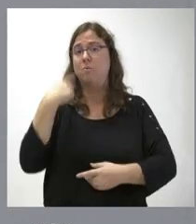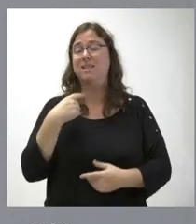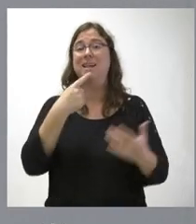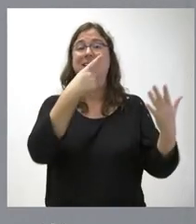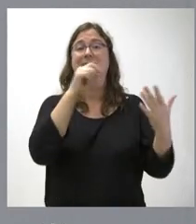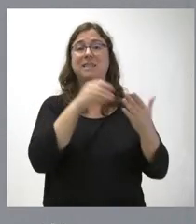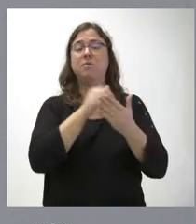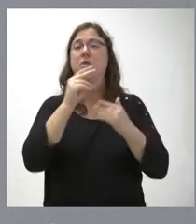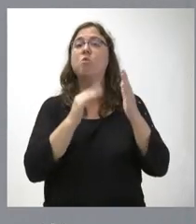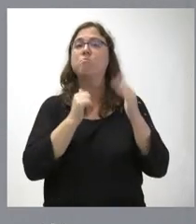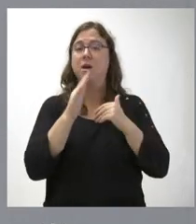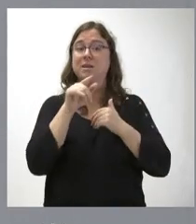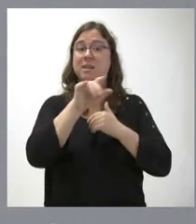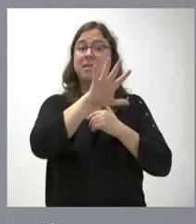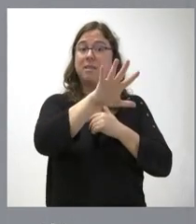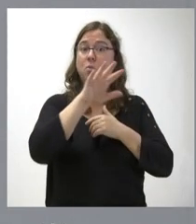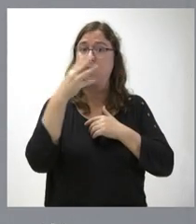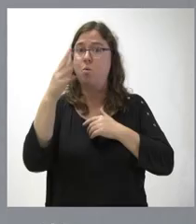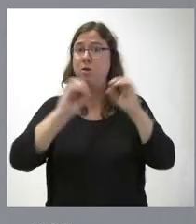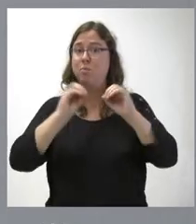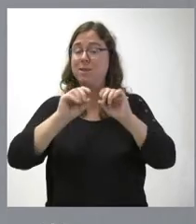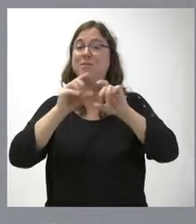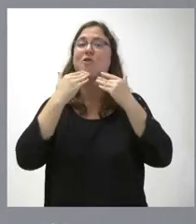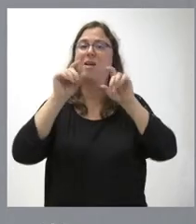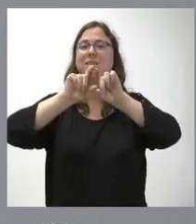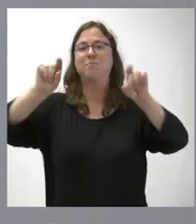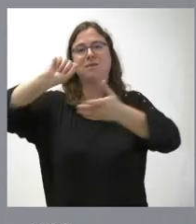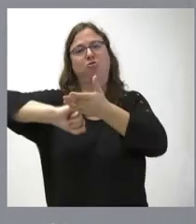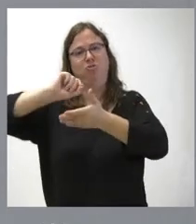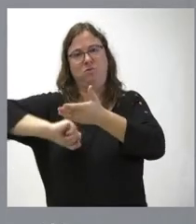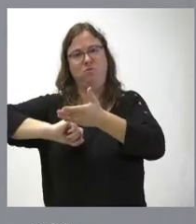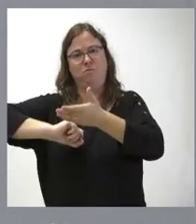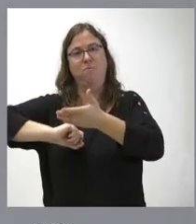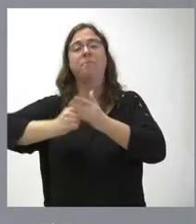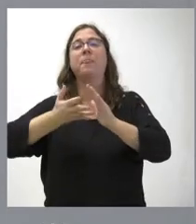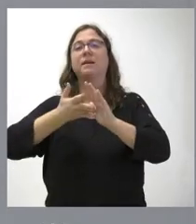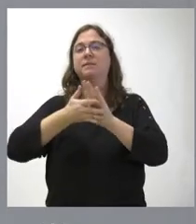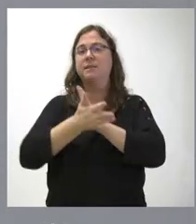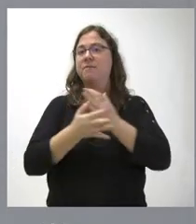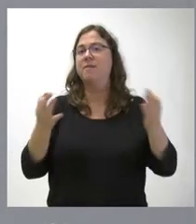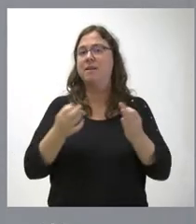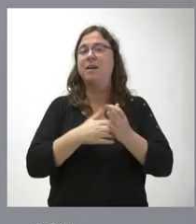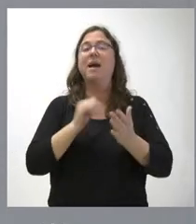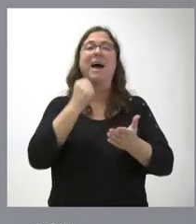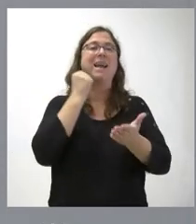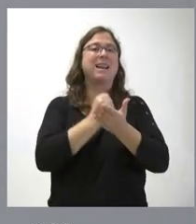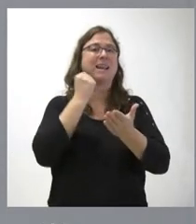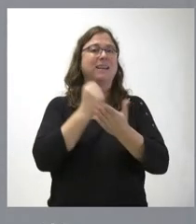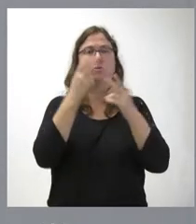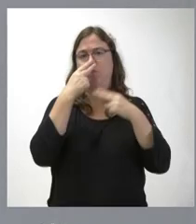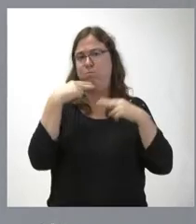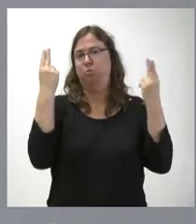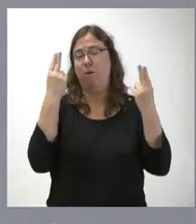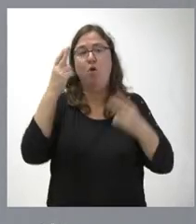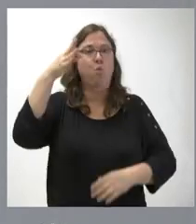cuales el 5% procede de contratos con empresas Por tanto se trata de disponer de un reg de carácter público o